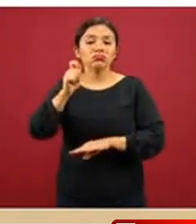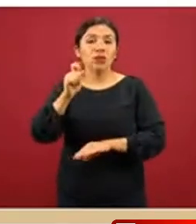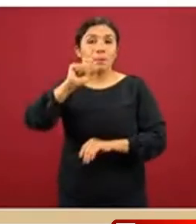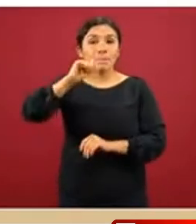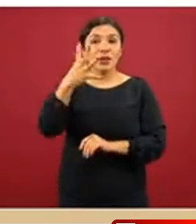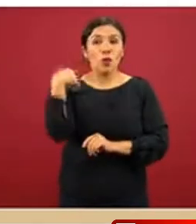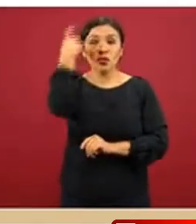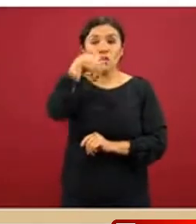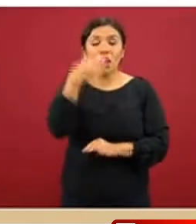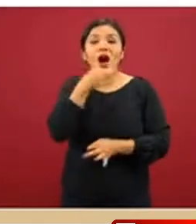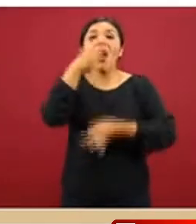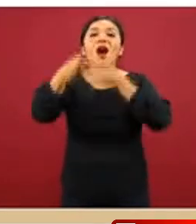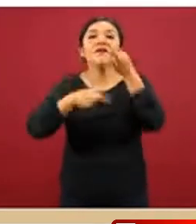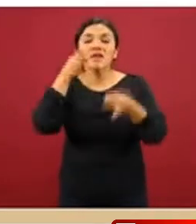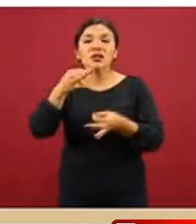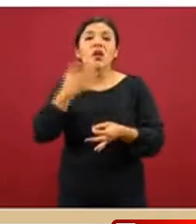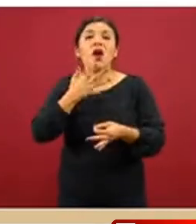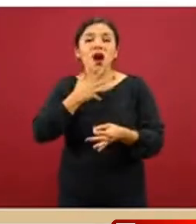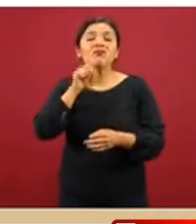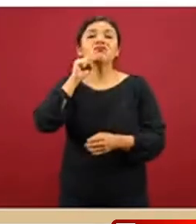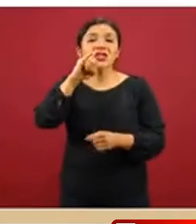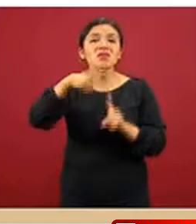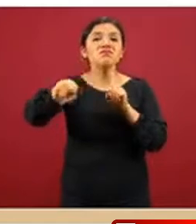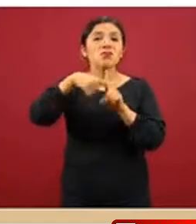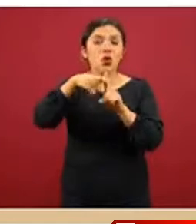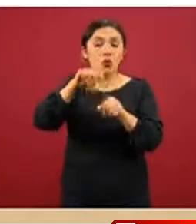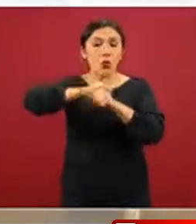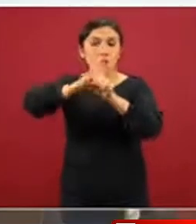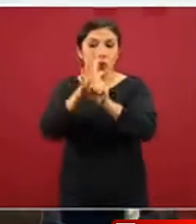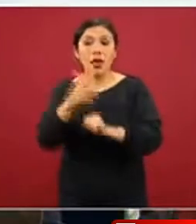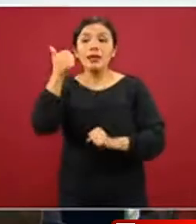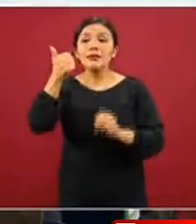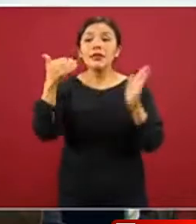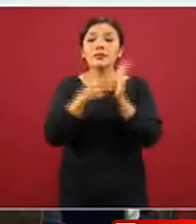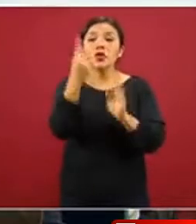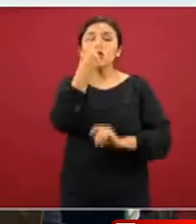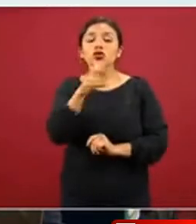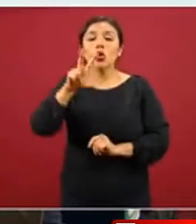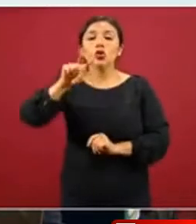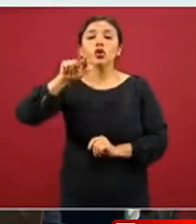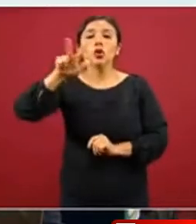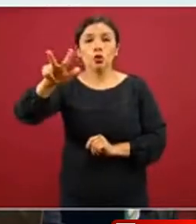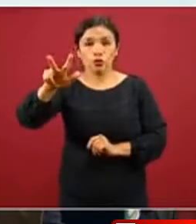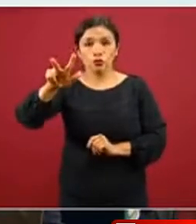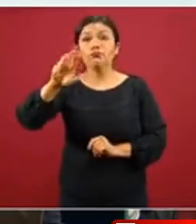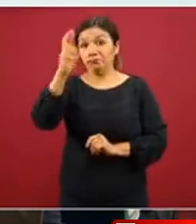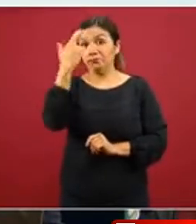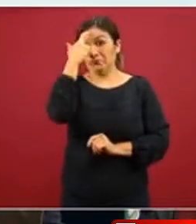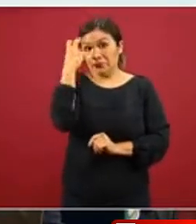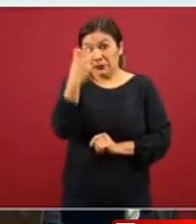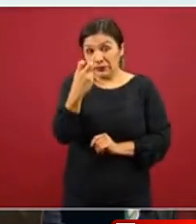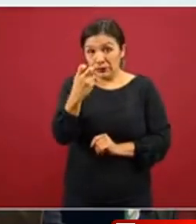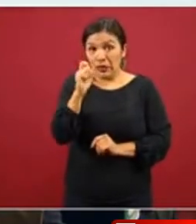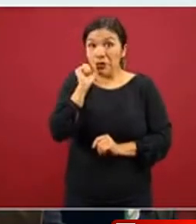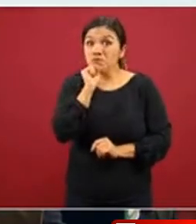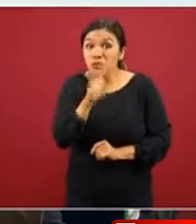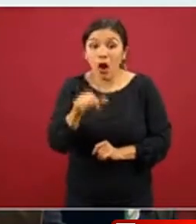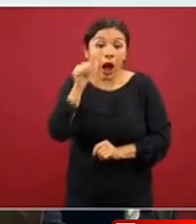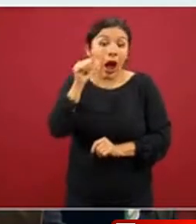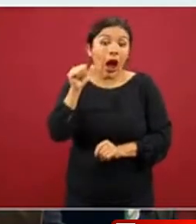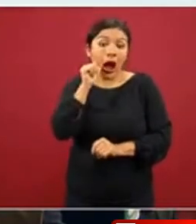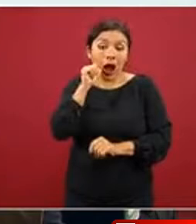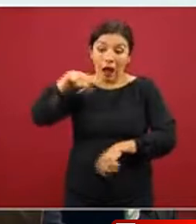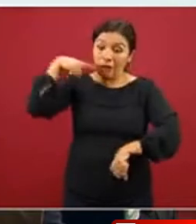últimas 24 horas de casos confirmados, 6.288, recordando también que estos casos no ocurrieron